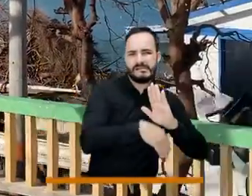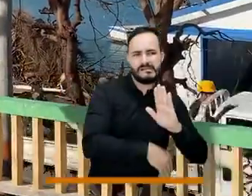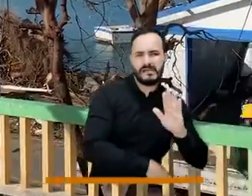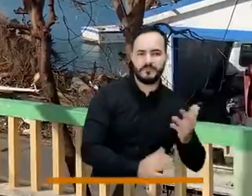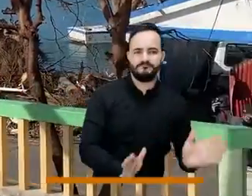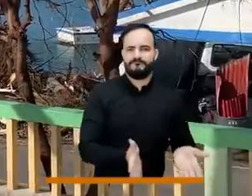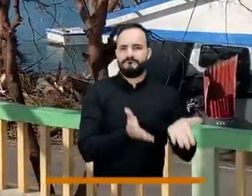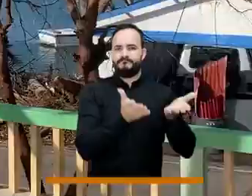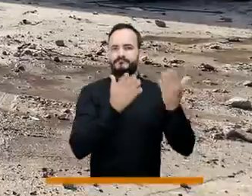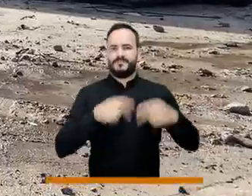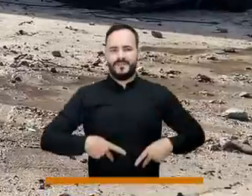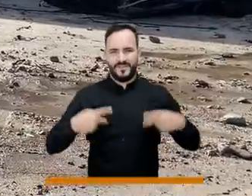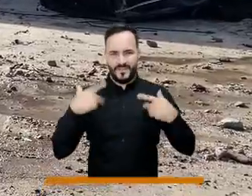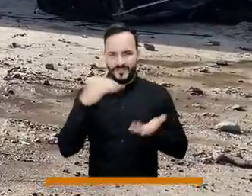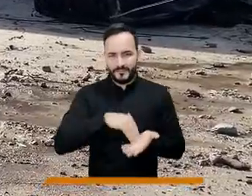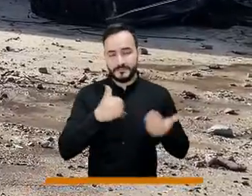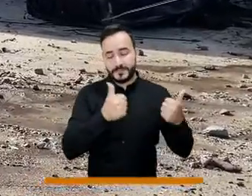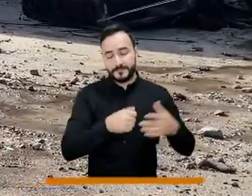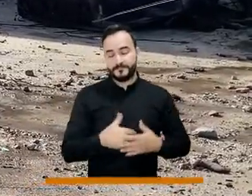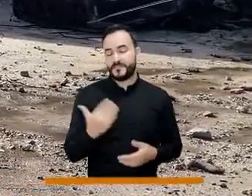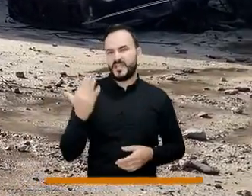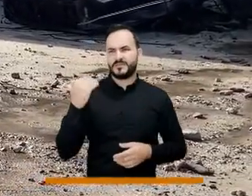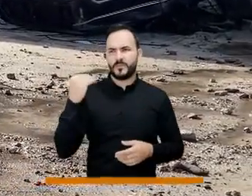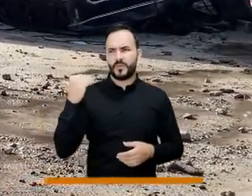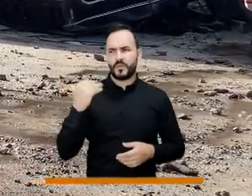condiciones de vida. Y digamos que recientemente